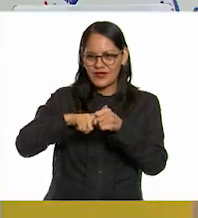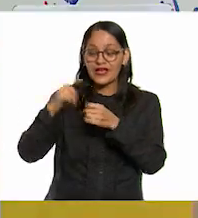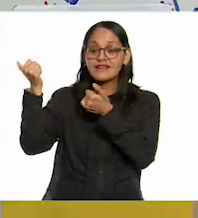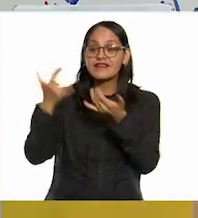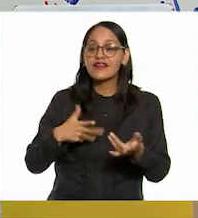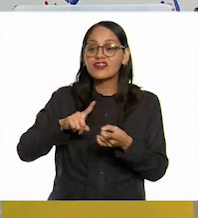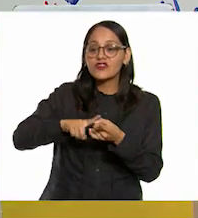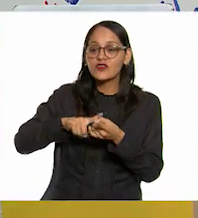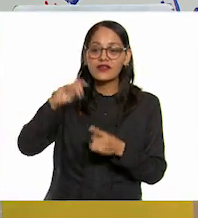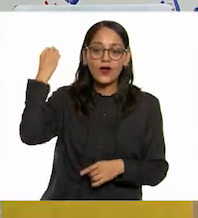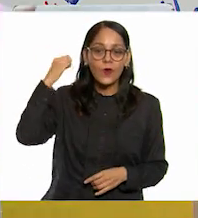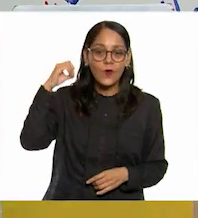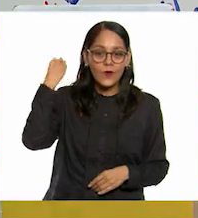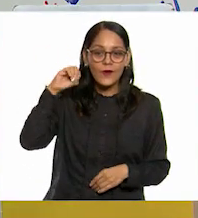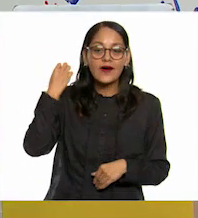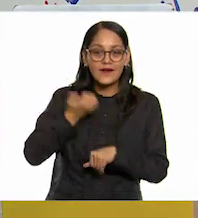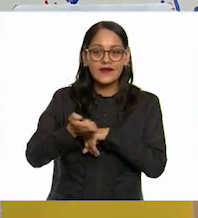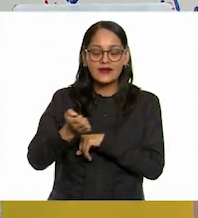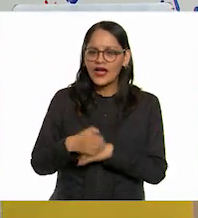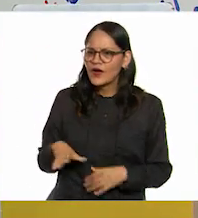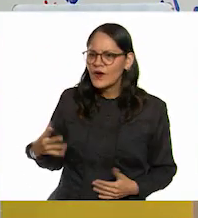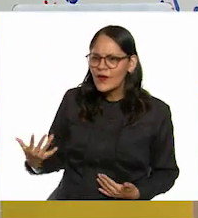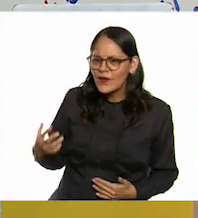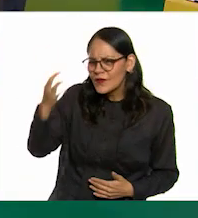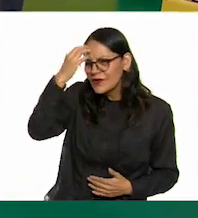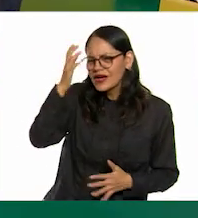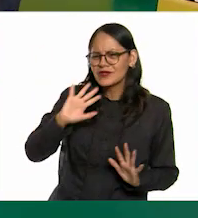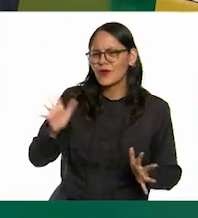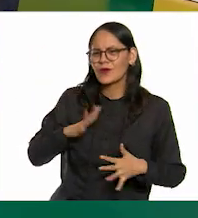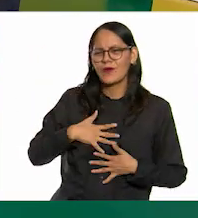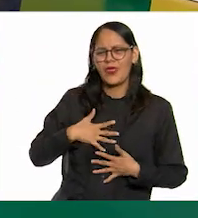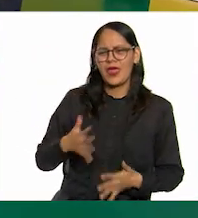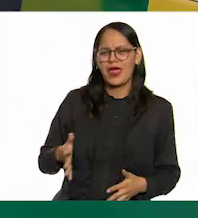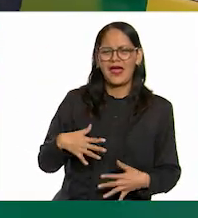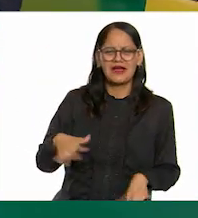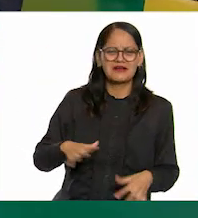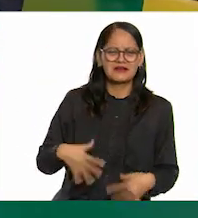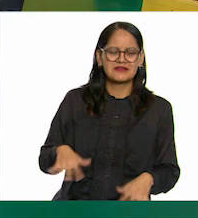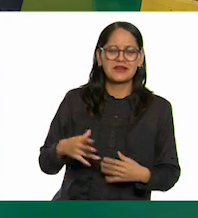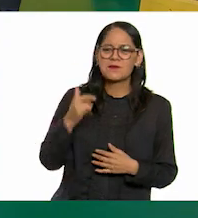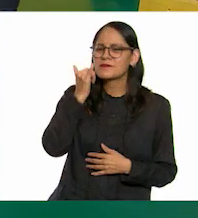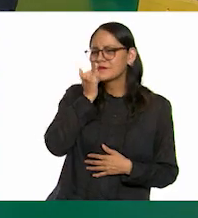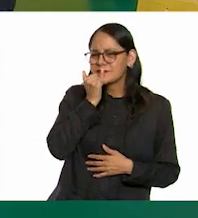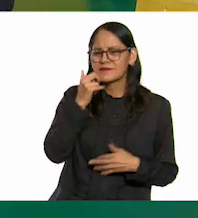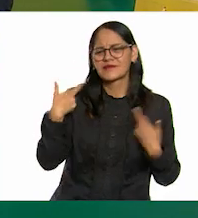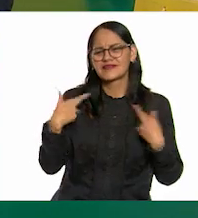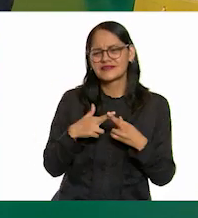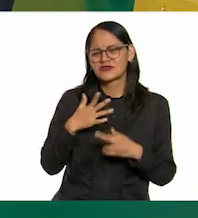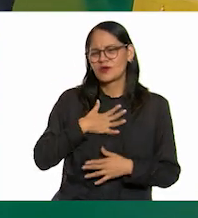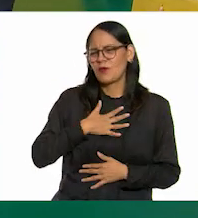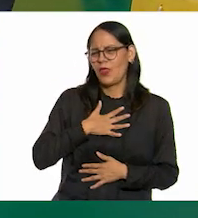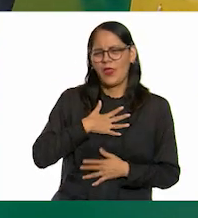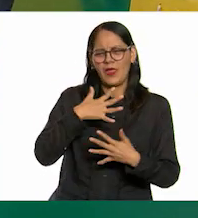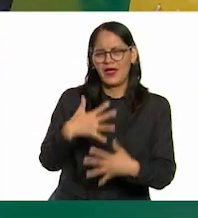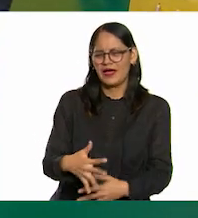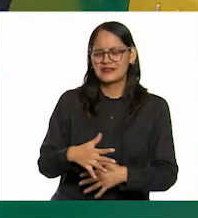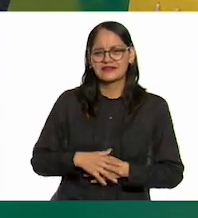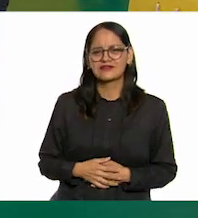¿Qué? ¿Chapulines? Uh-huh. No, no, guácala. Ay, perdón, maestra, pero es que me dan un buen de asco los